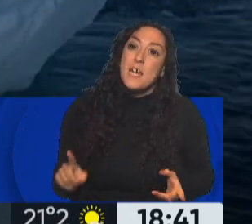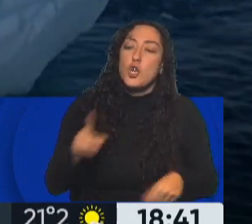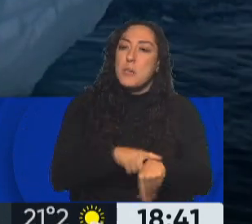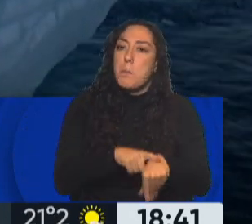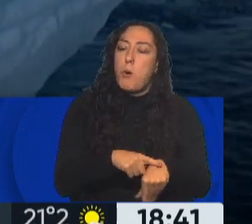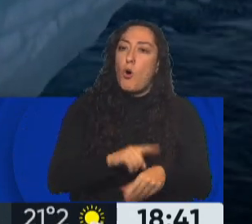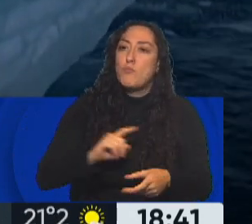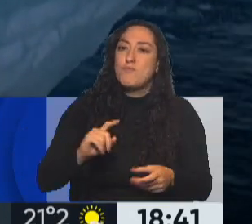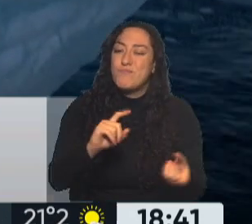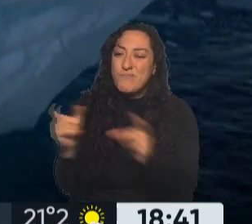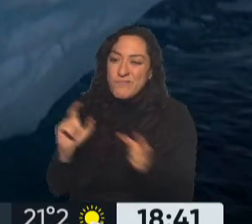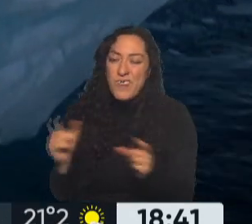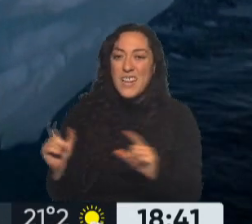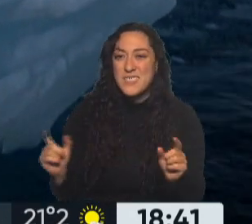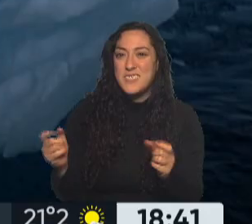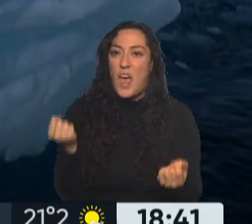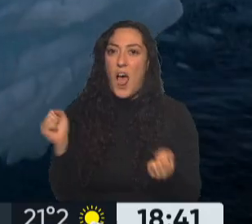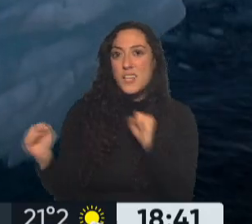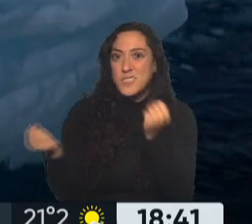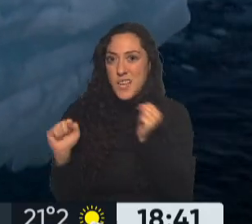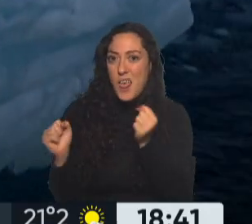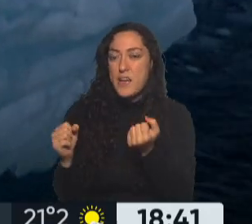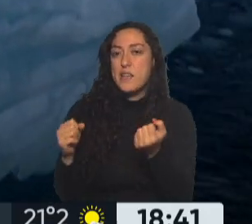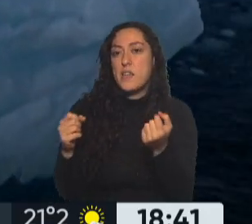tiempos, ansiedad y necesidades.